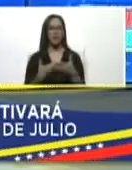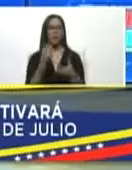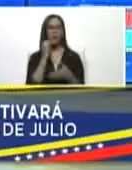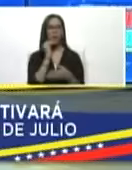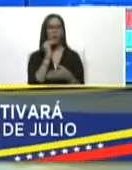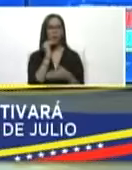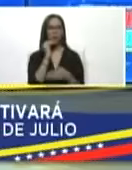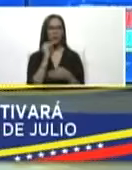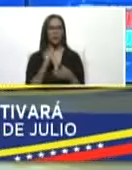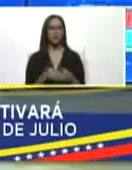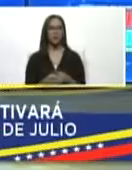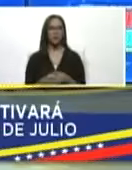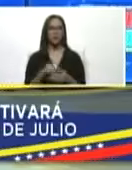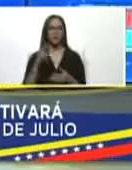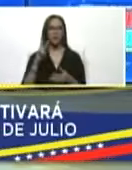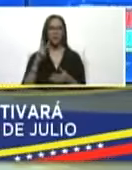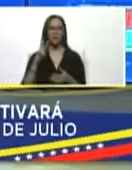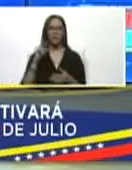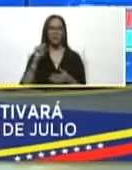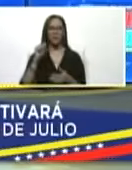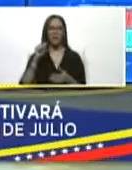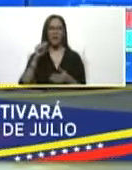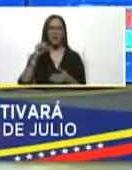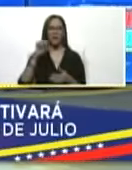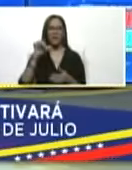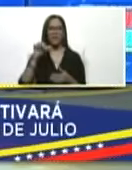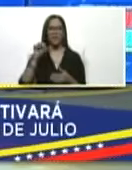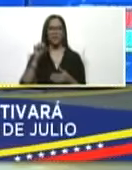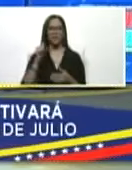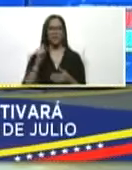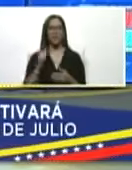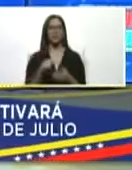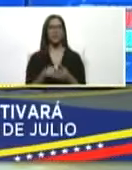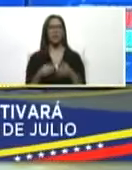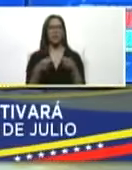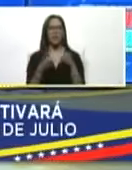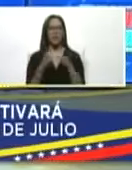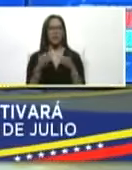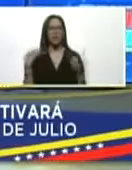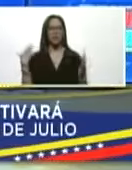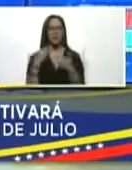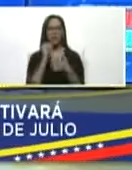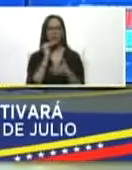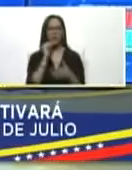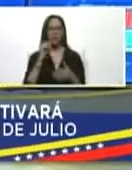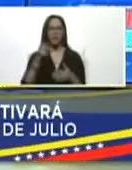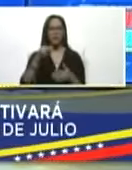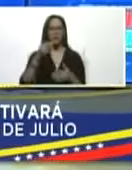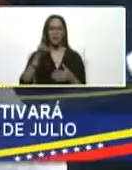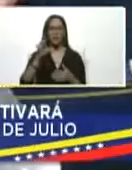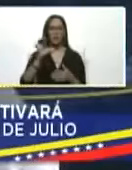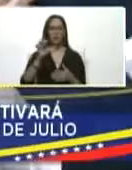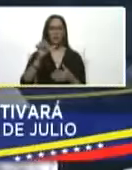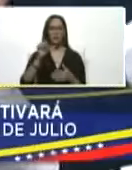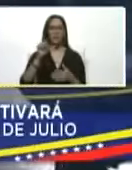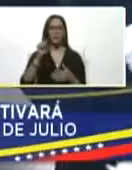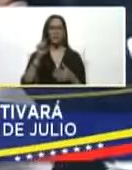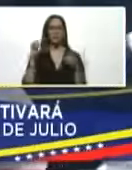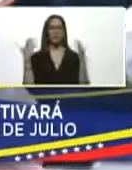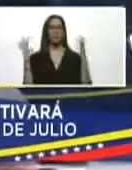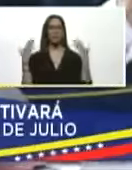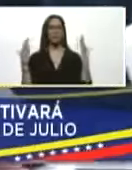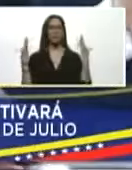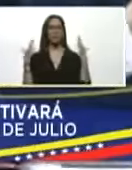joven, Vanessa Montero, y la compañera de la generación joven, Grecia Colmenares.